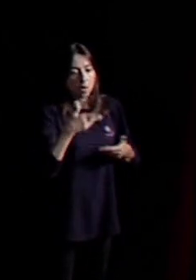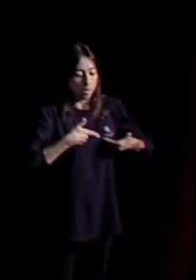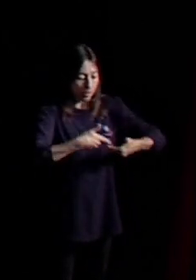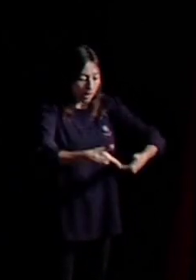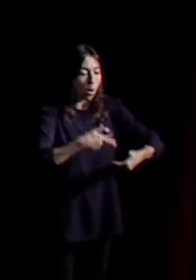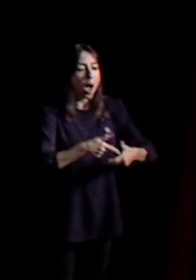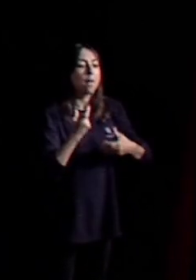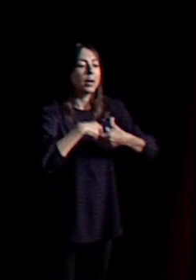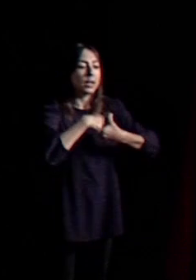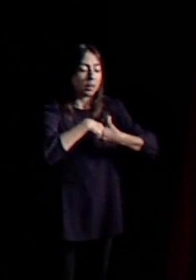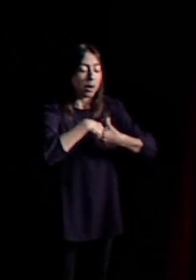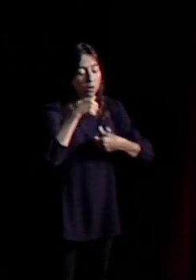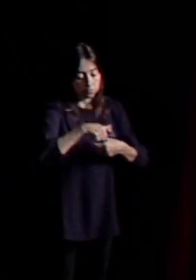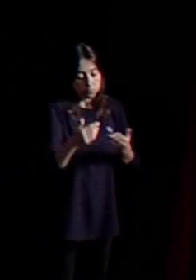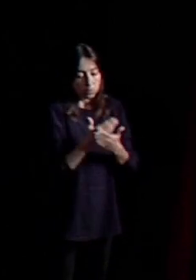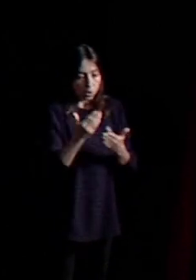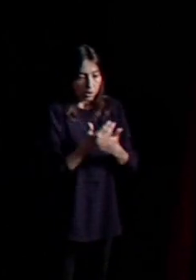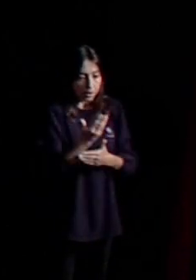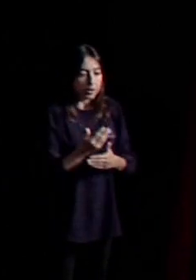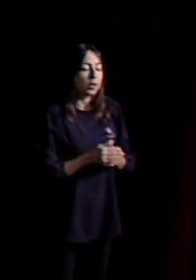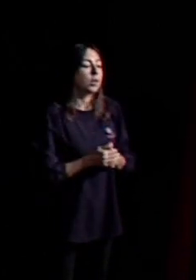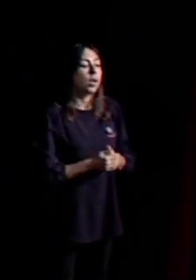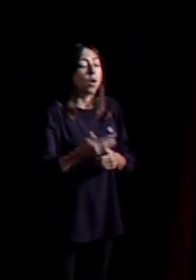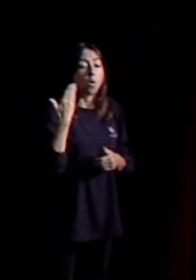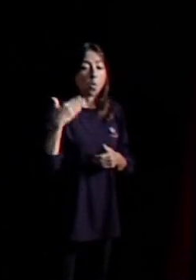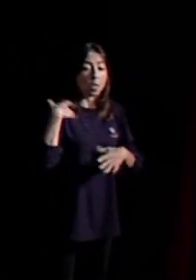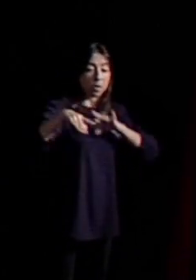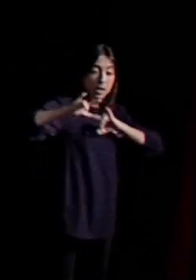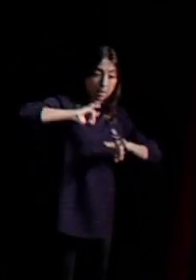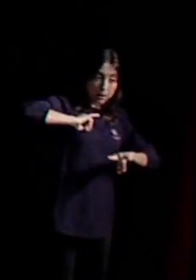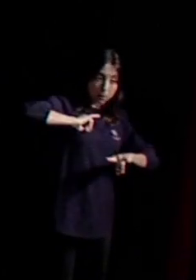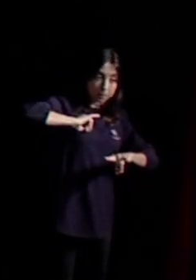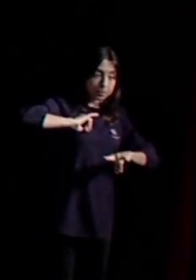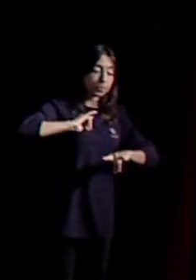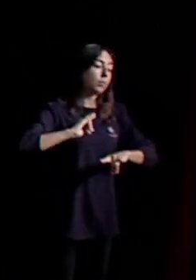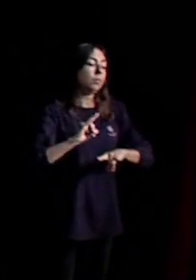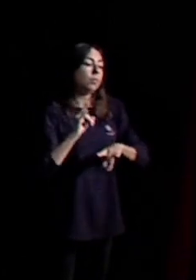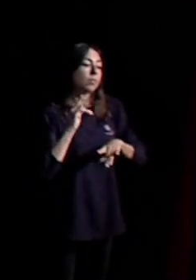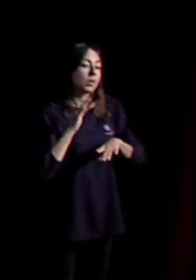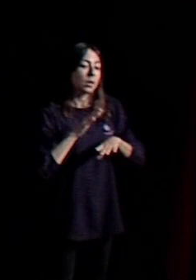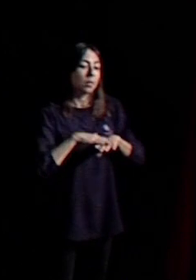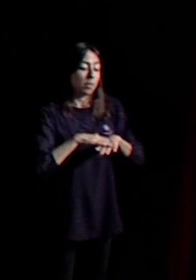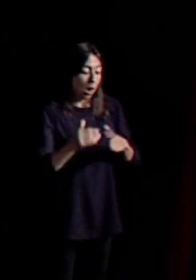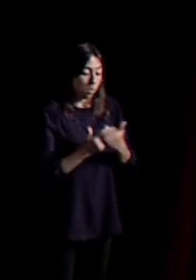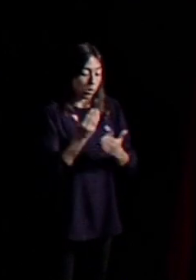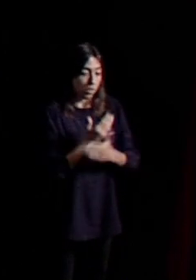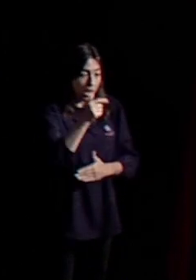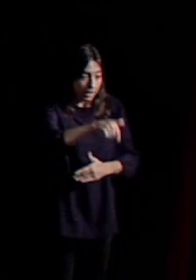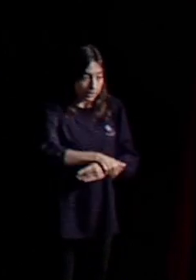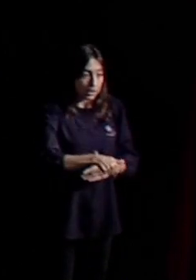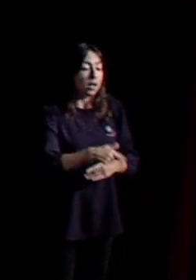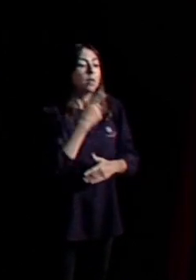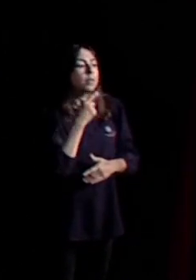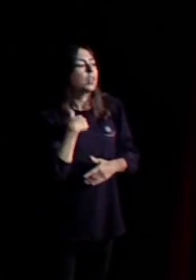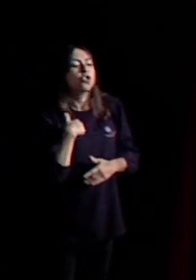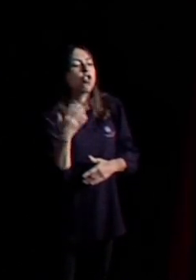a participar en ellas. Cuando me llamaron para la ponencia esta, me dijeron que tenía